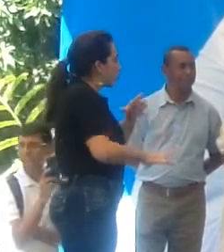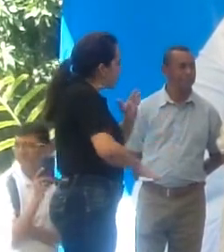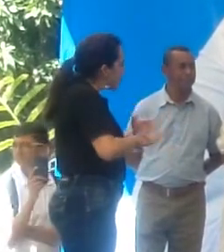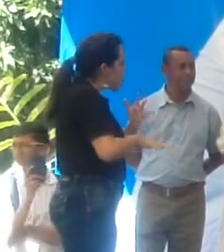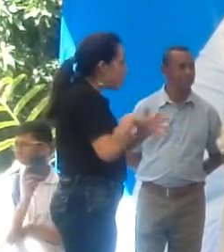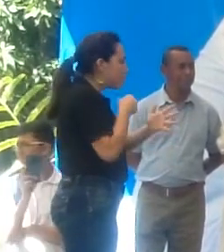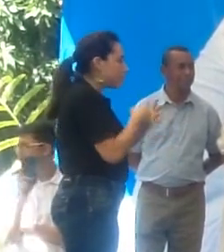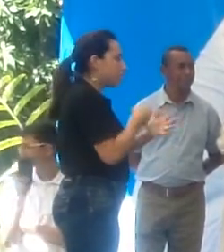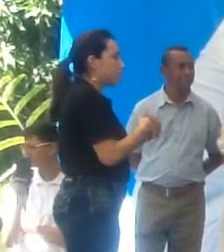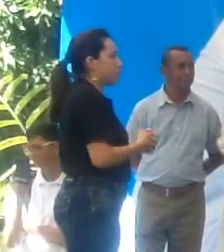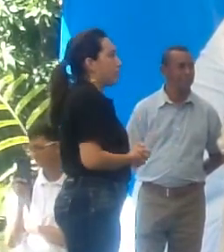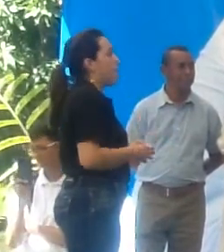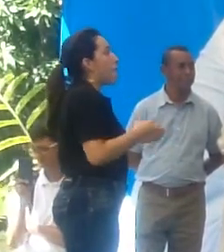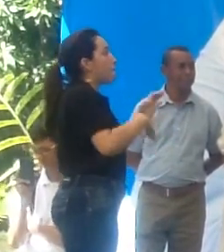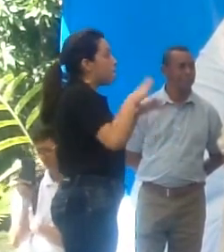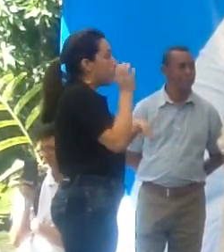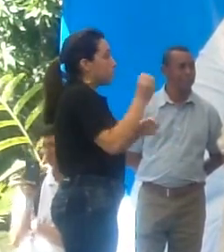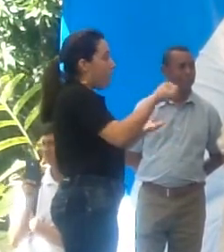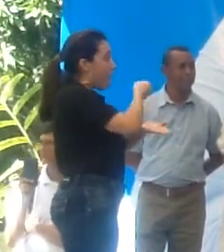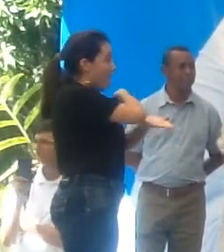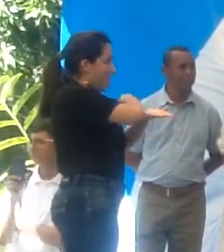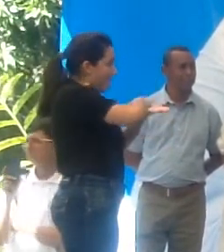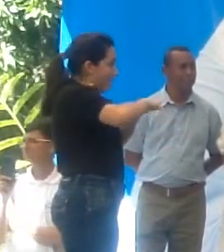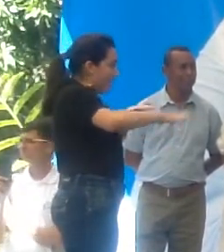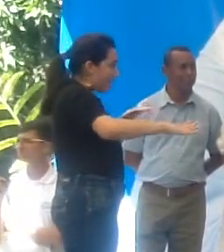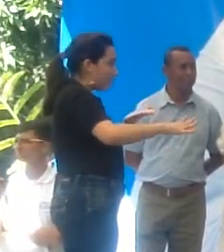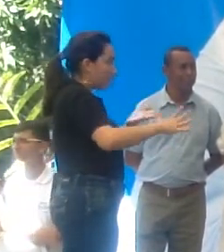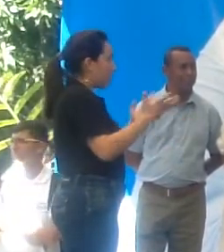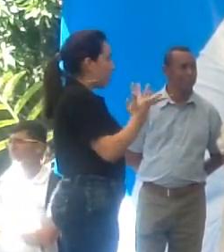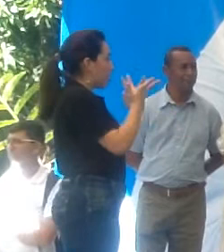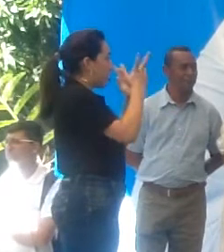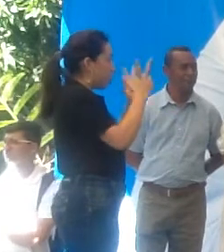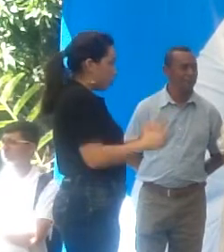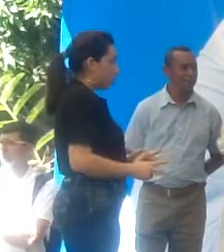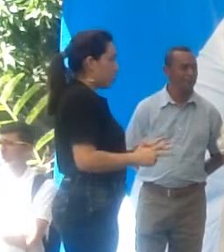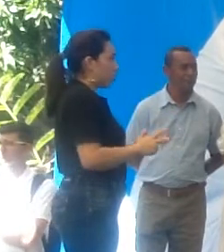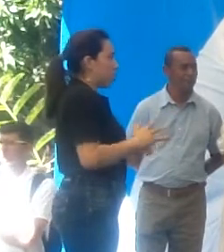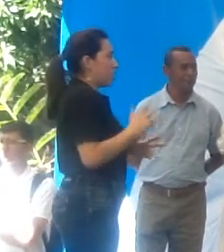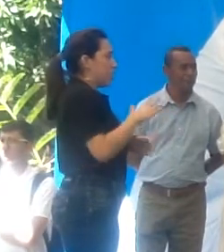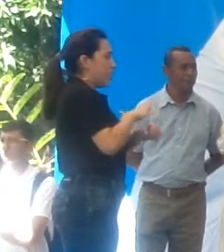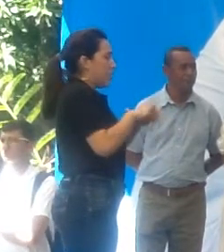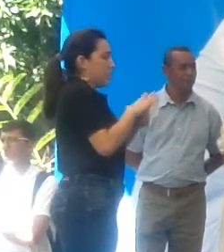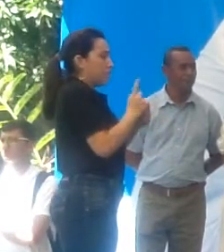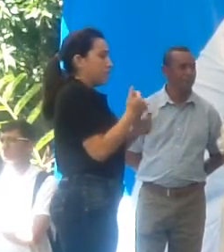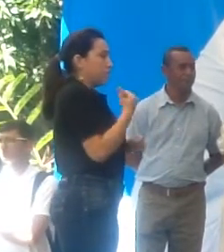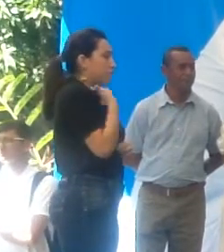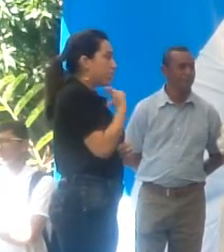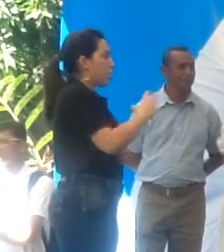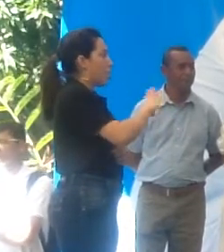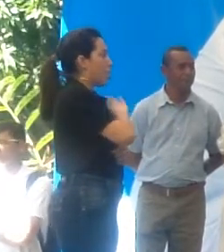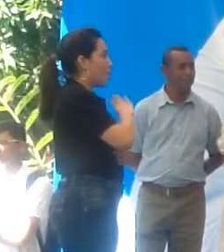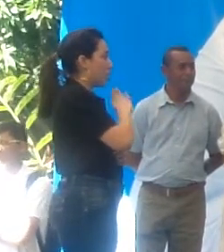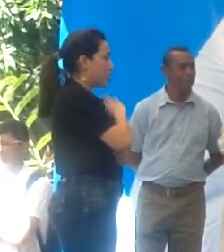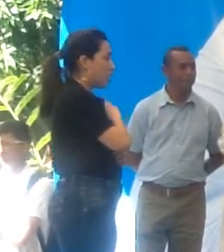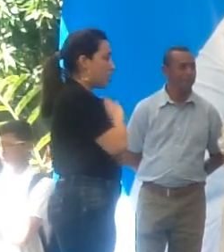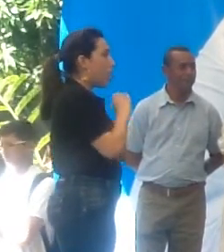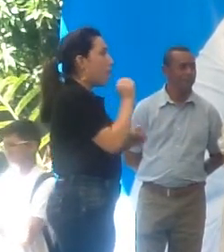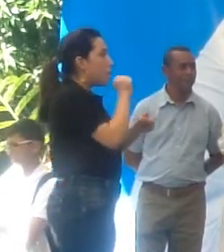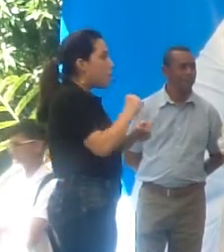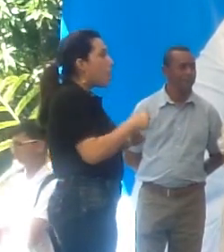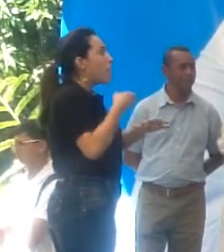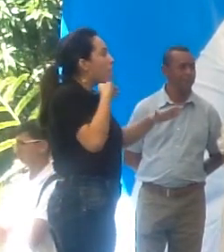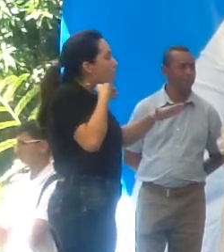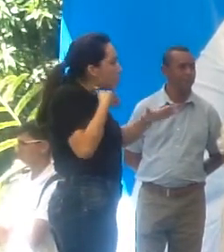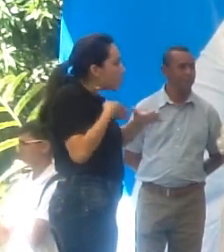programas de becas que les permitan a los estudiantes de escasos recursos, a los bachilleres, entrar